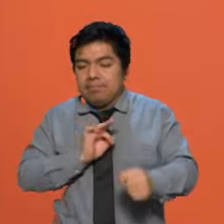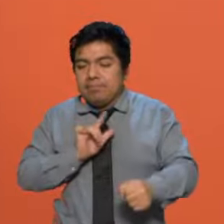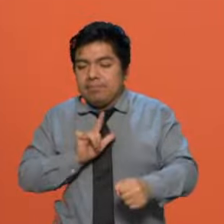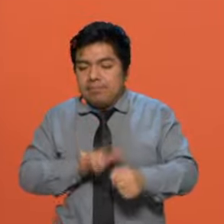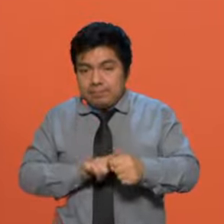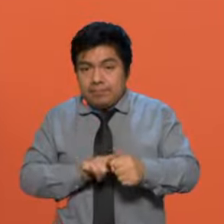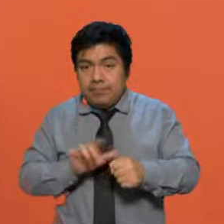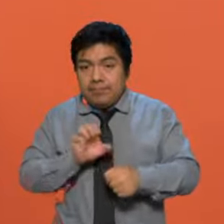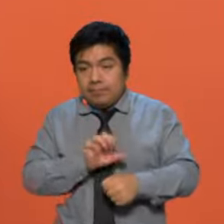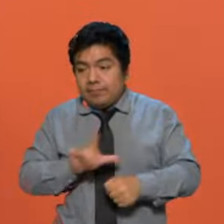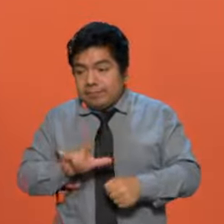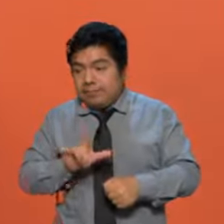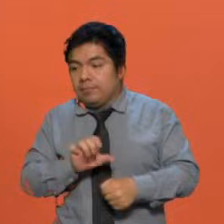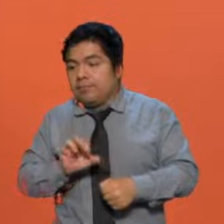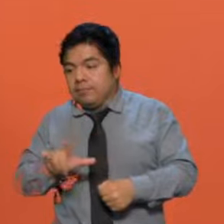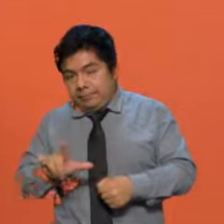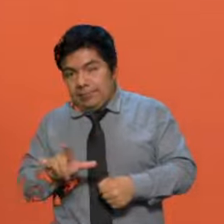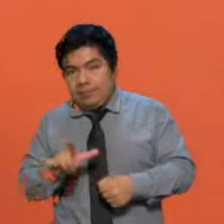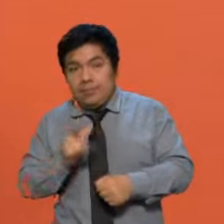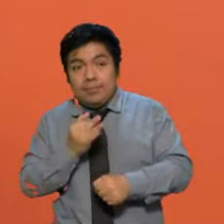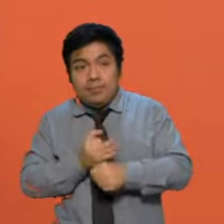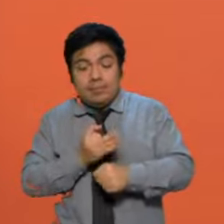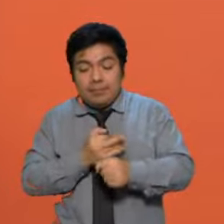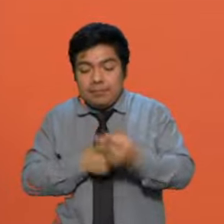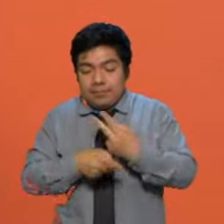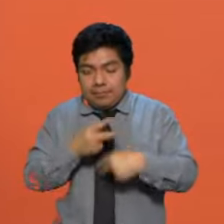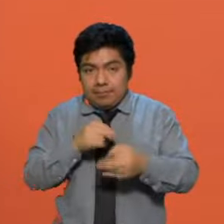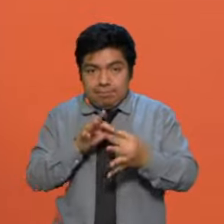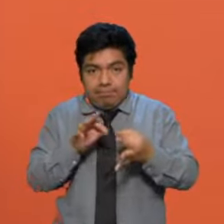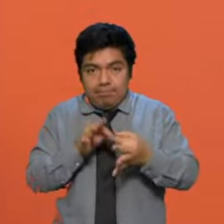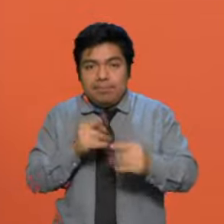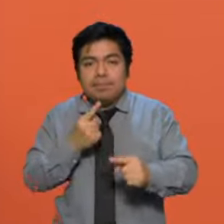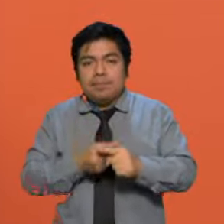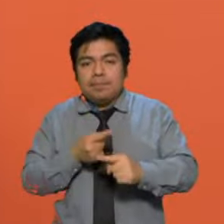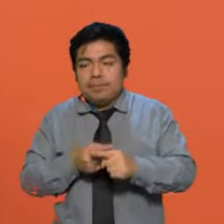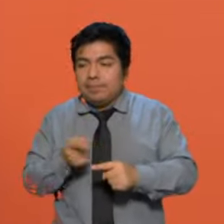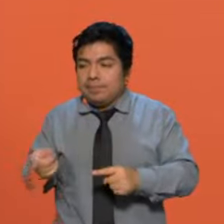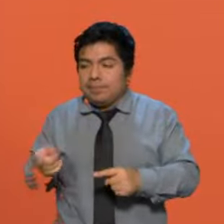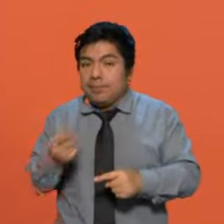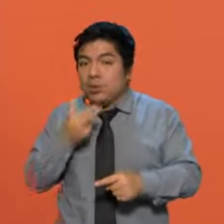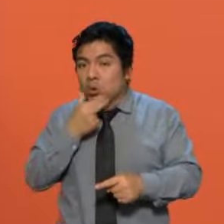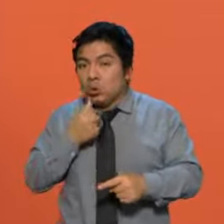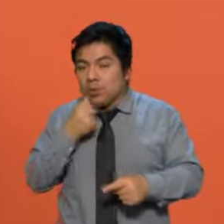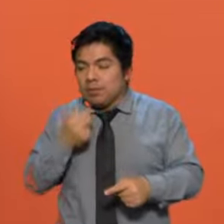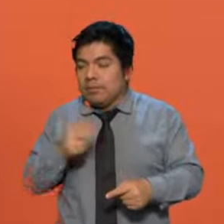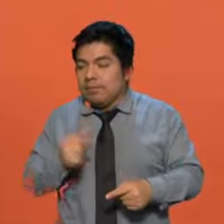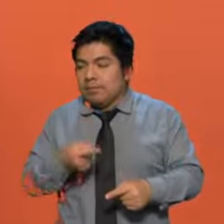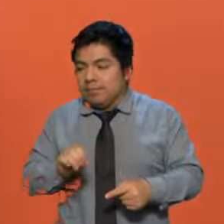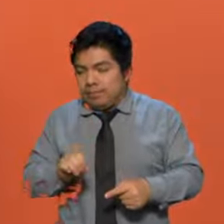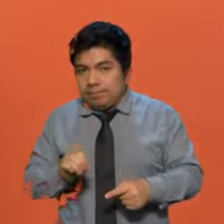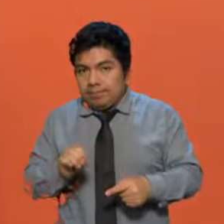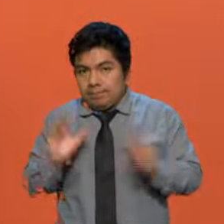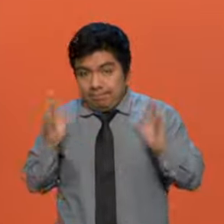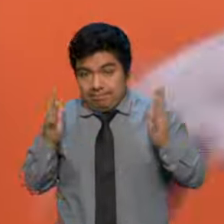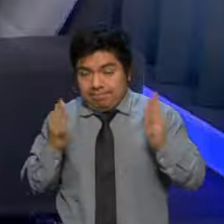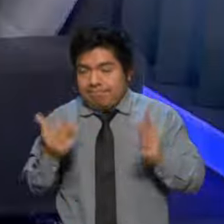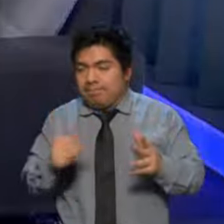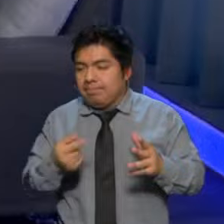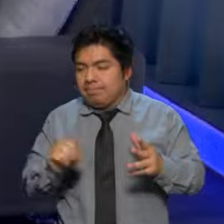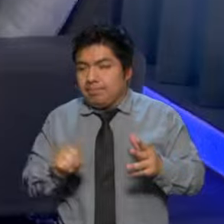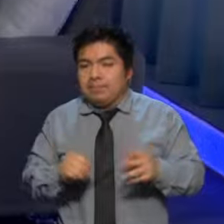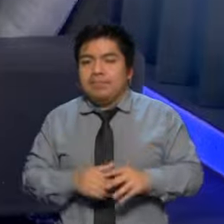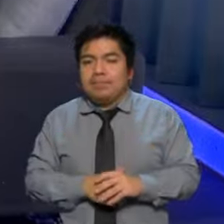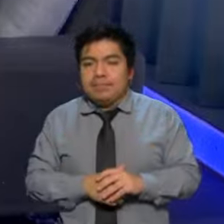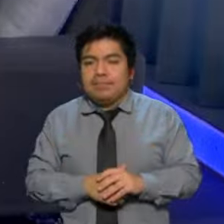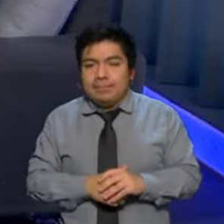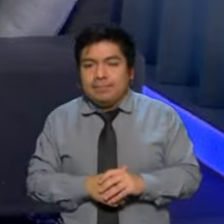de él y él. Y para contarnos de este cotorreo tenemos aquí a Humberto Montt. Apláudale a Humberto Montt, señora.